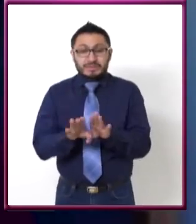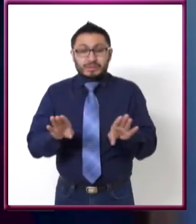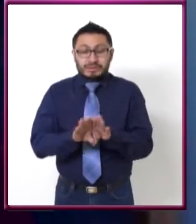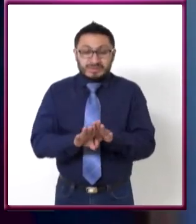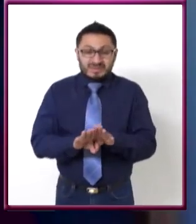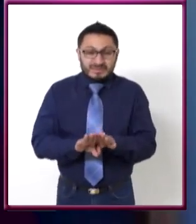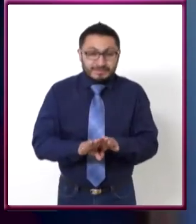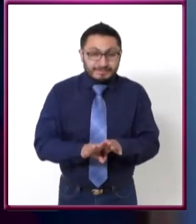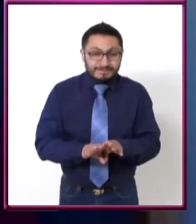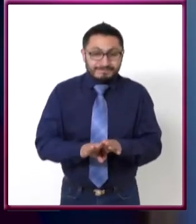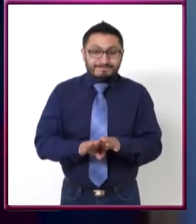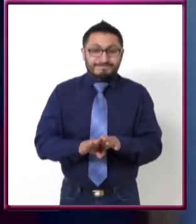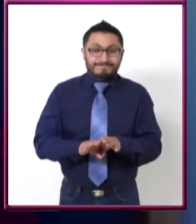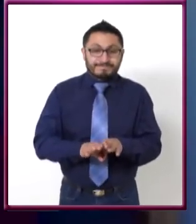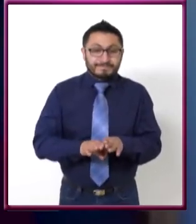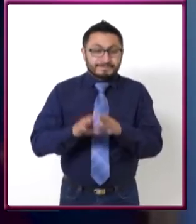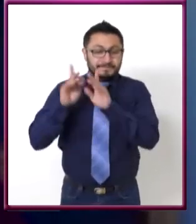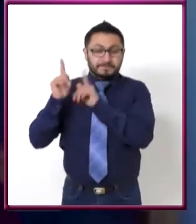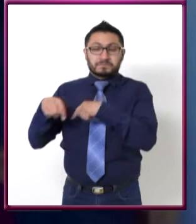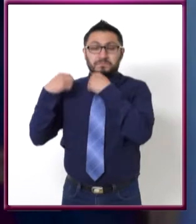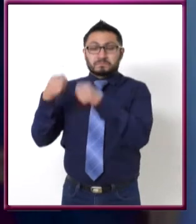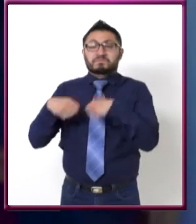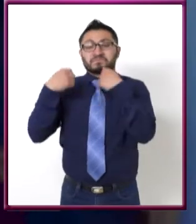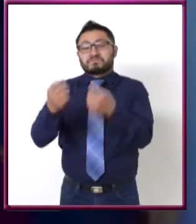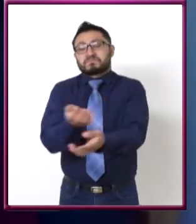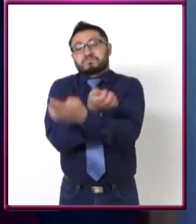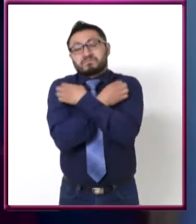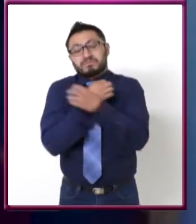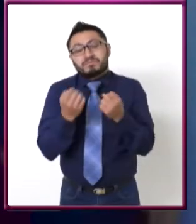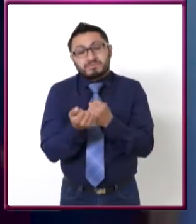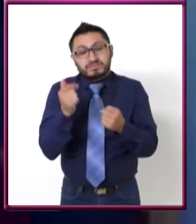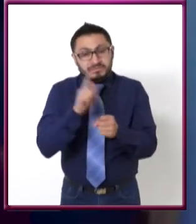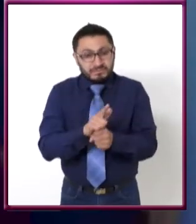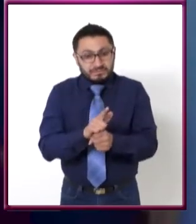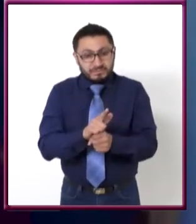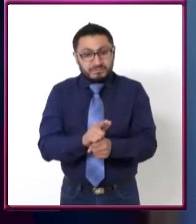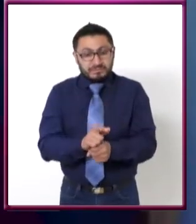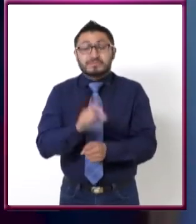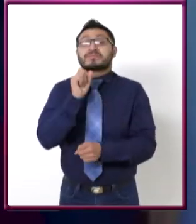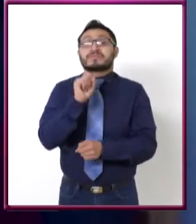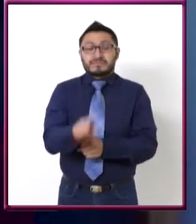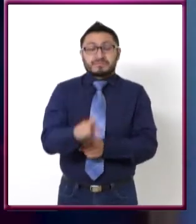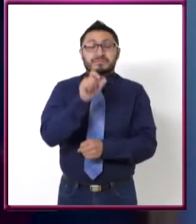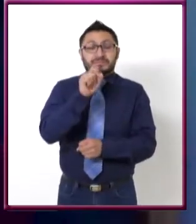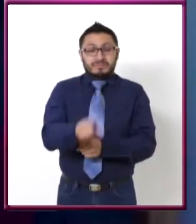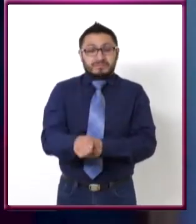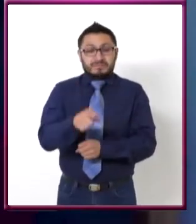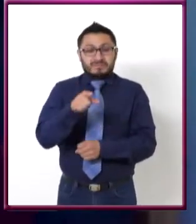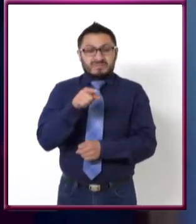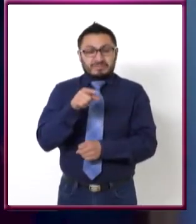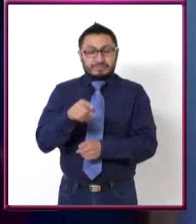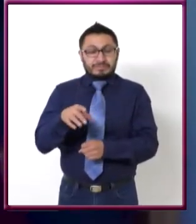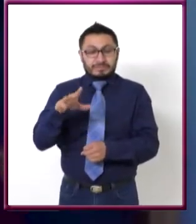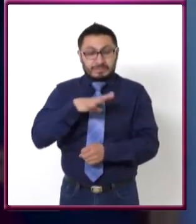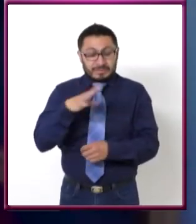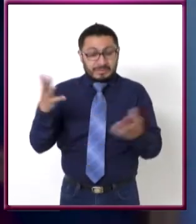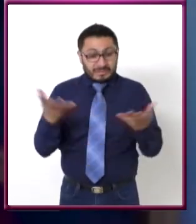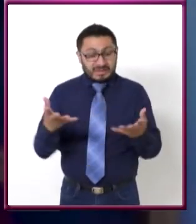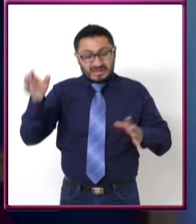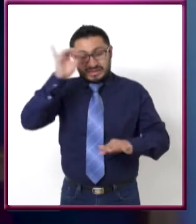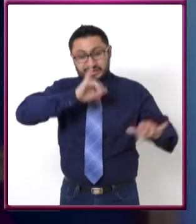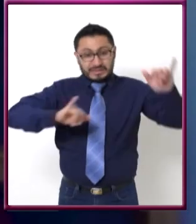una cuestión de tradición educativa social. Inclusive se llegó a hacer